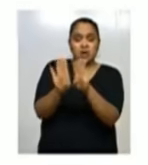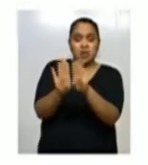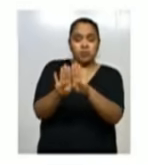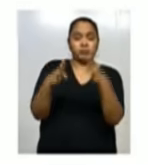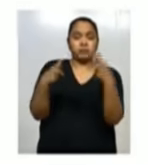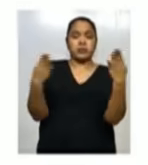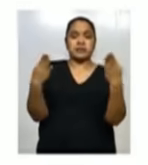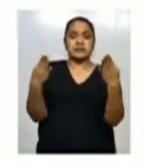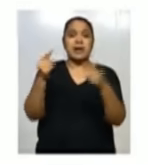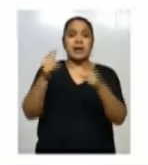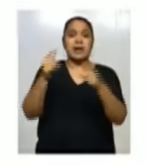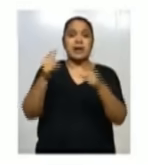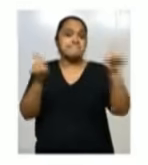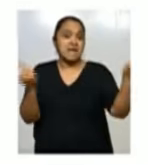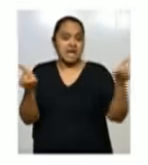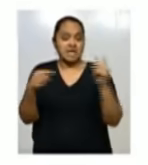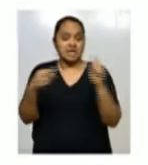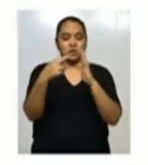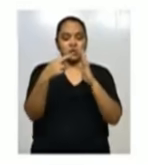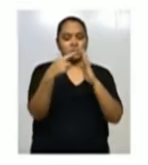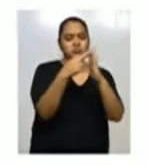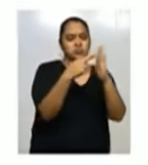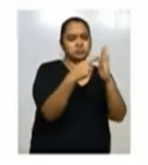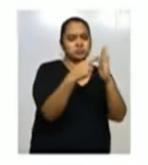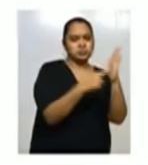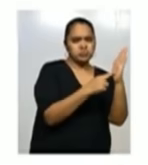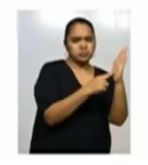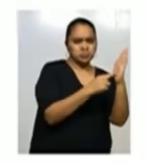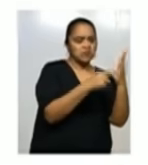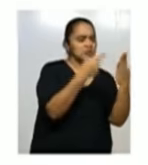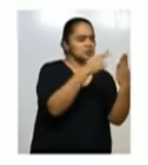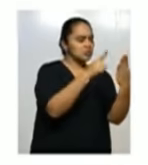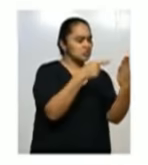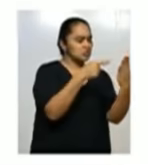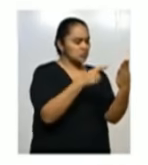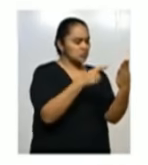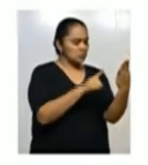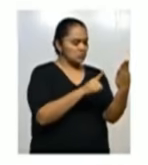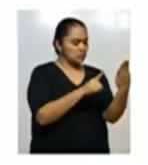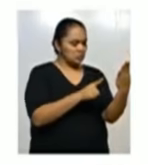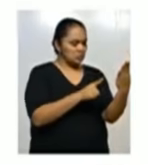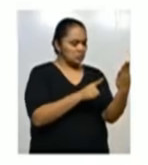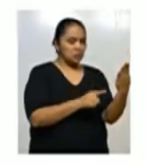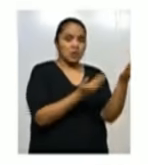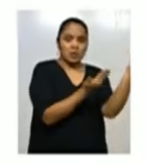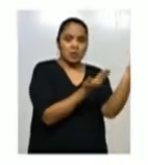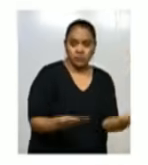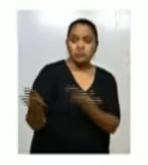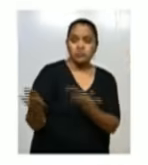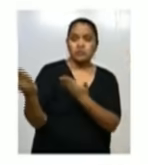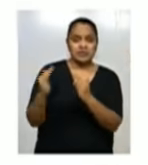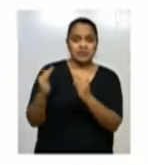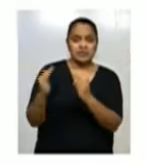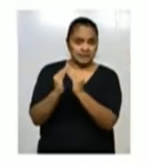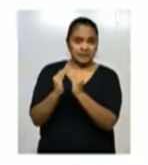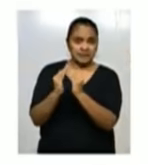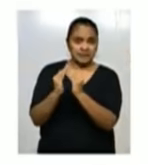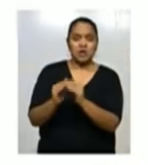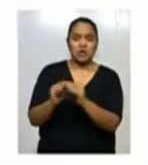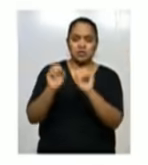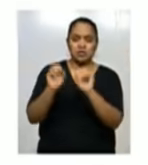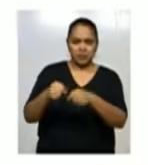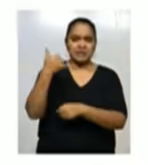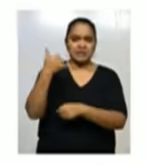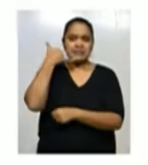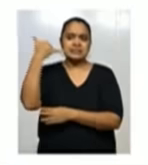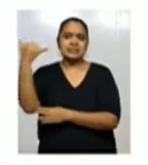con metodología, con un control de citas o con pedidos para llevar. Y las ferias de ventas de alimentos a través de las